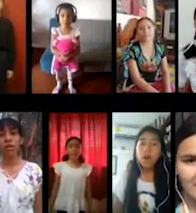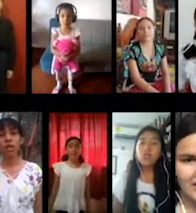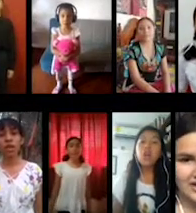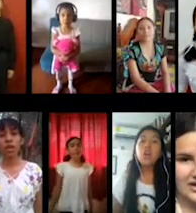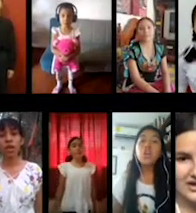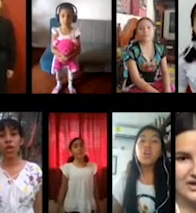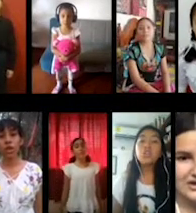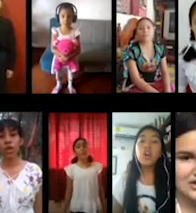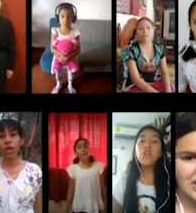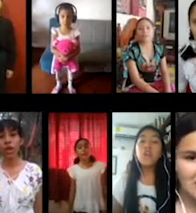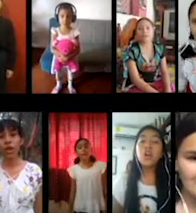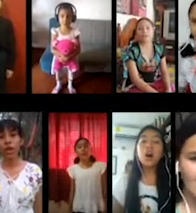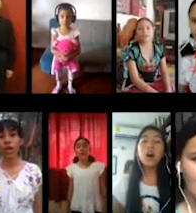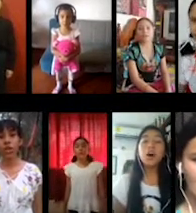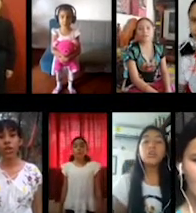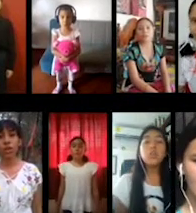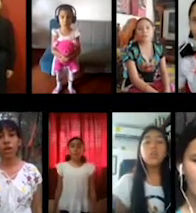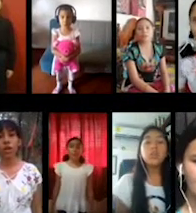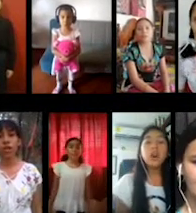¡Gracias!